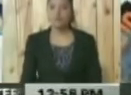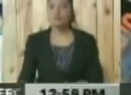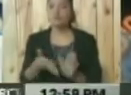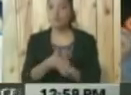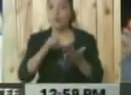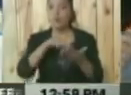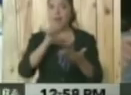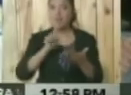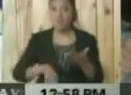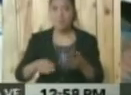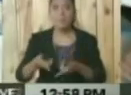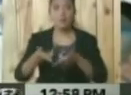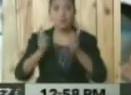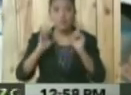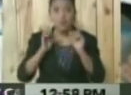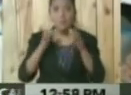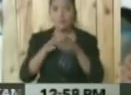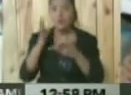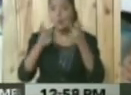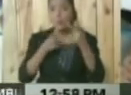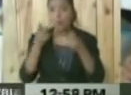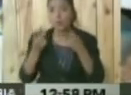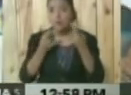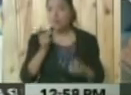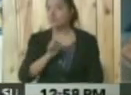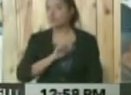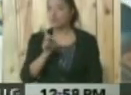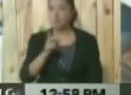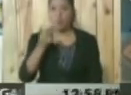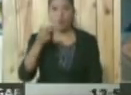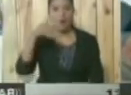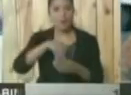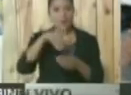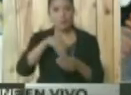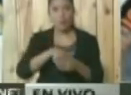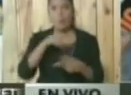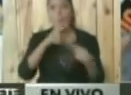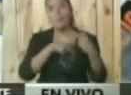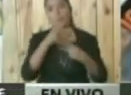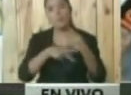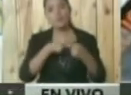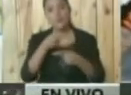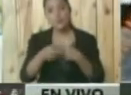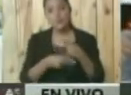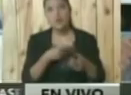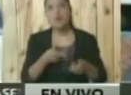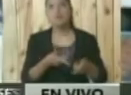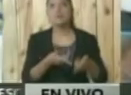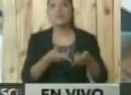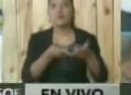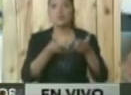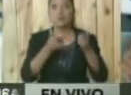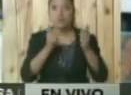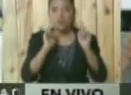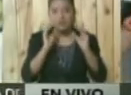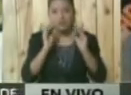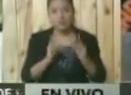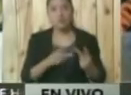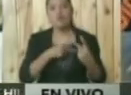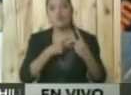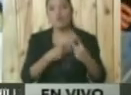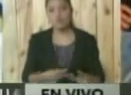para autorizar un partido político no fue un evento electoral, fue un proceso de autorización, de manifestación de